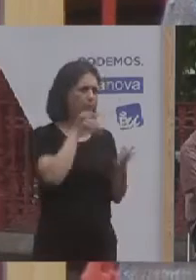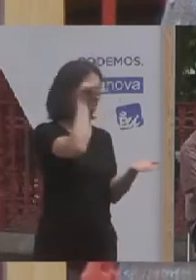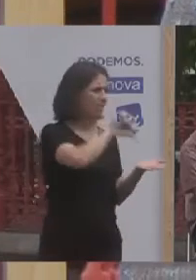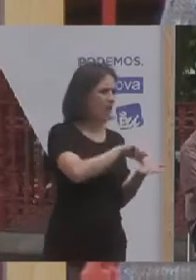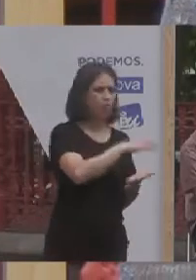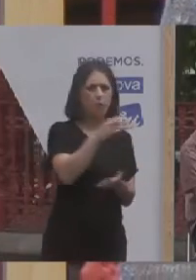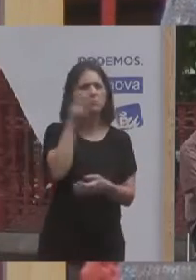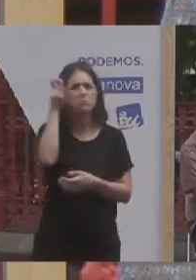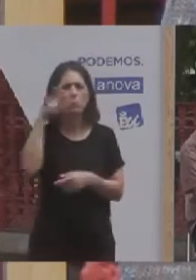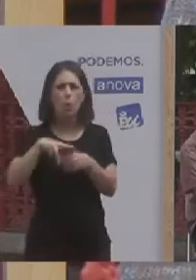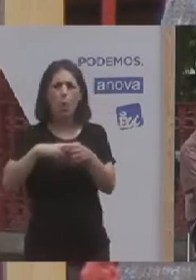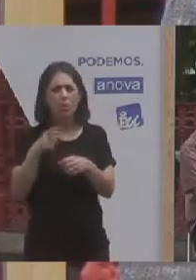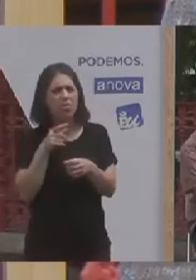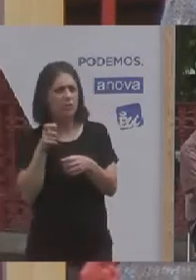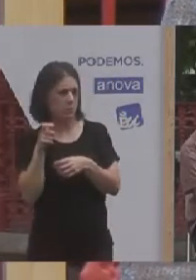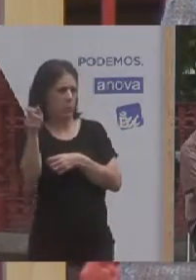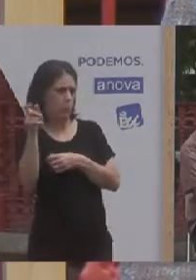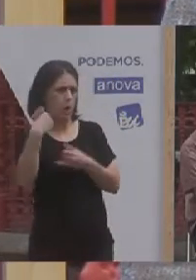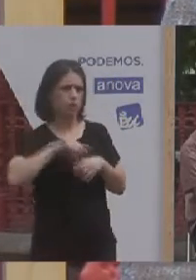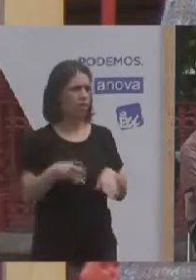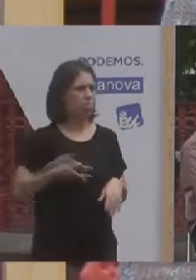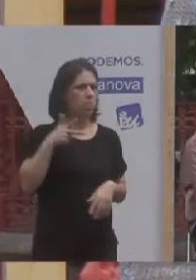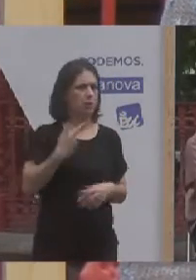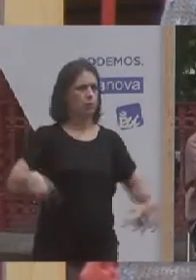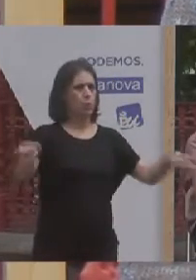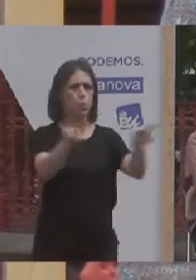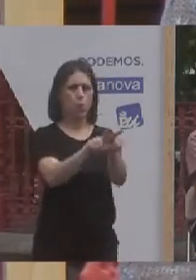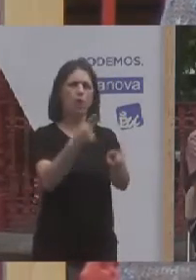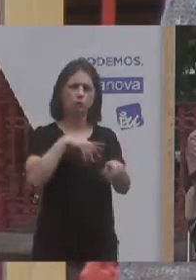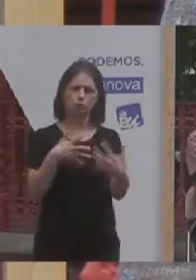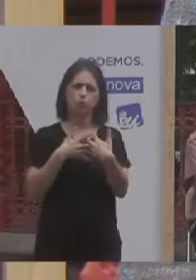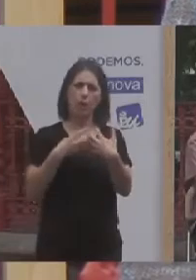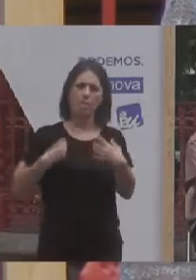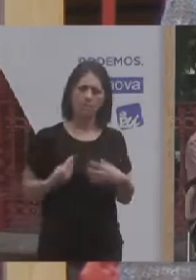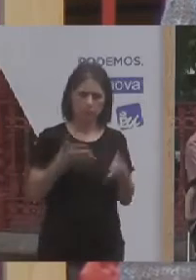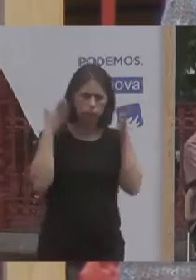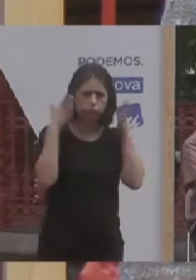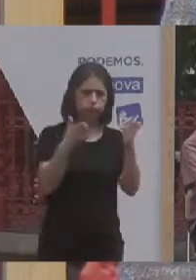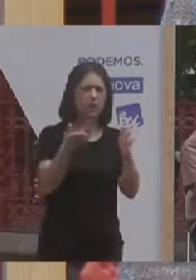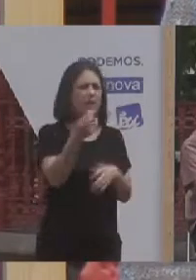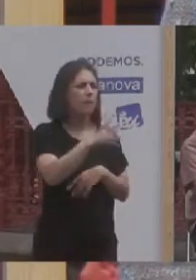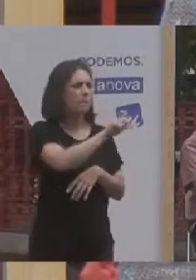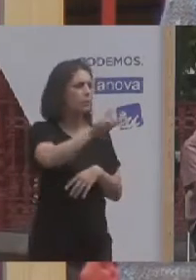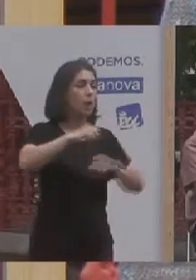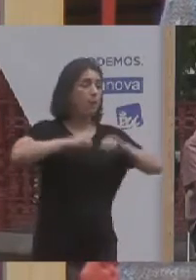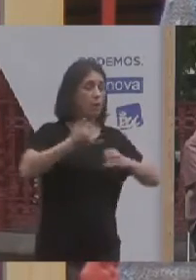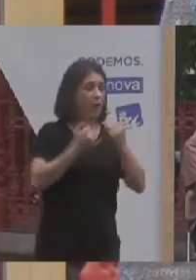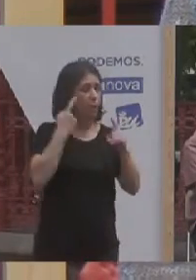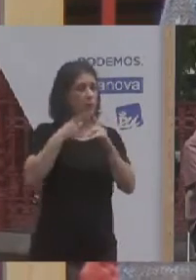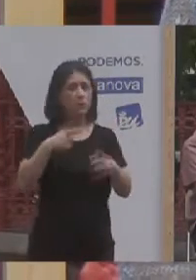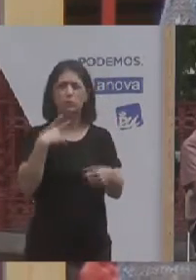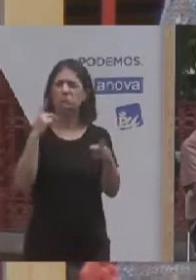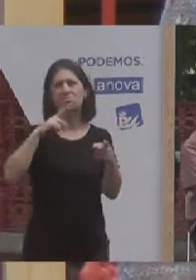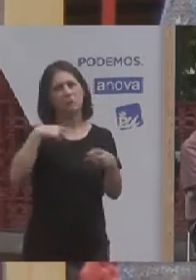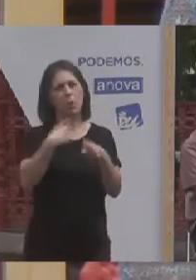que viven nas provincias do interior, e que temos que loitar por iso. E porque necesitamos esa xente maior para o cambio político.